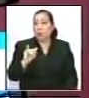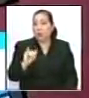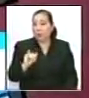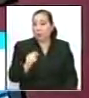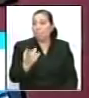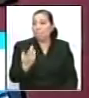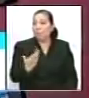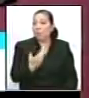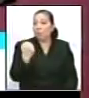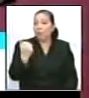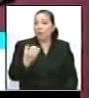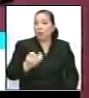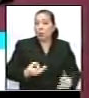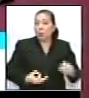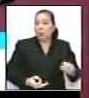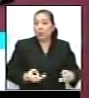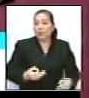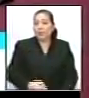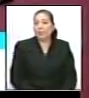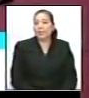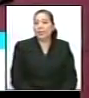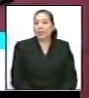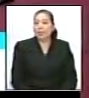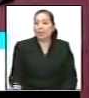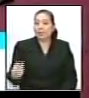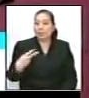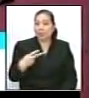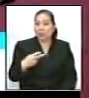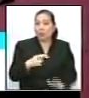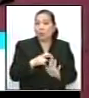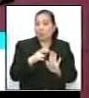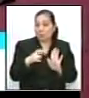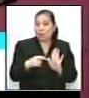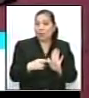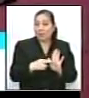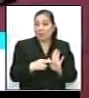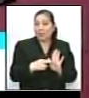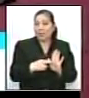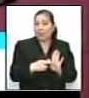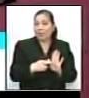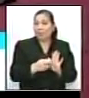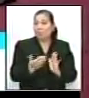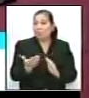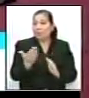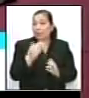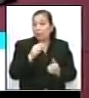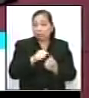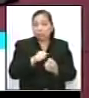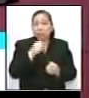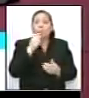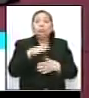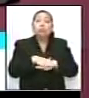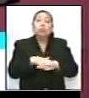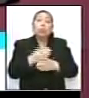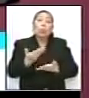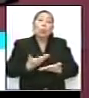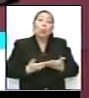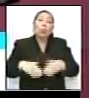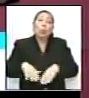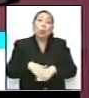el presidente del Poder Judicial. El segundo proyecto de dictamen, referido al pedido de levantamiento de inmunidad de